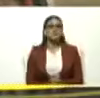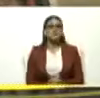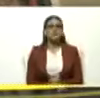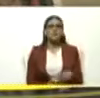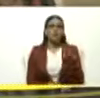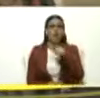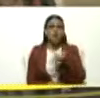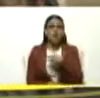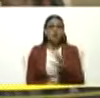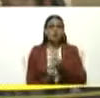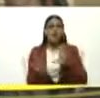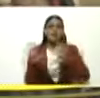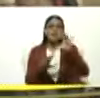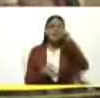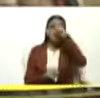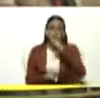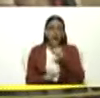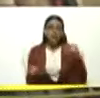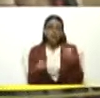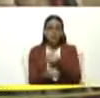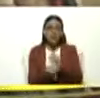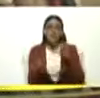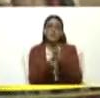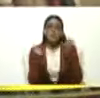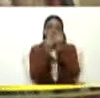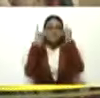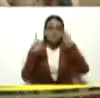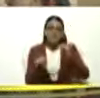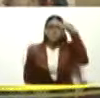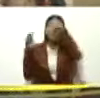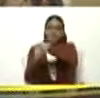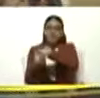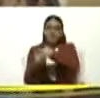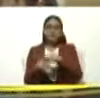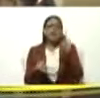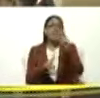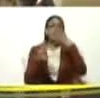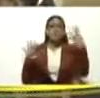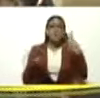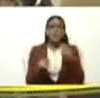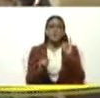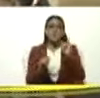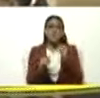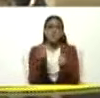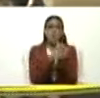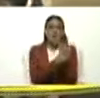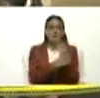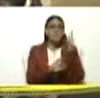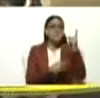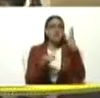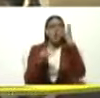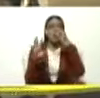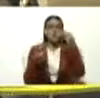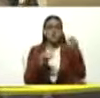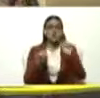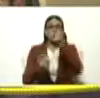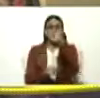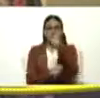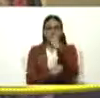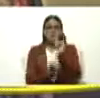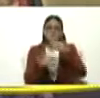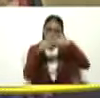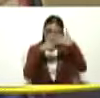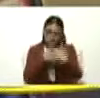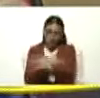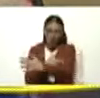sus 15 años en la batalla independentista, el 19 de abril de 1810. Desde allí en adelante. Tenía